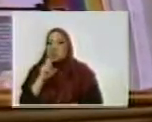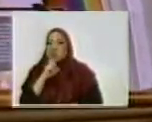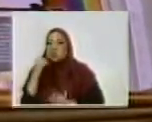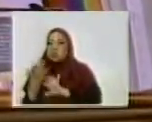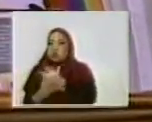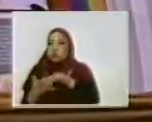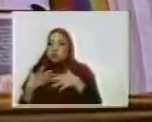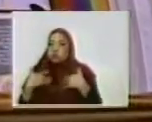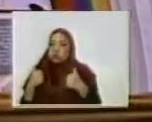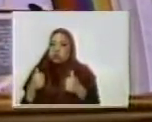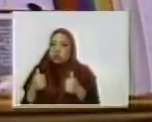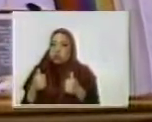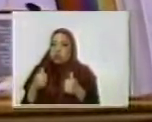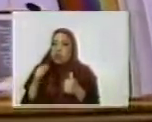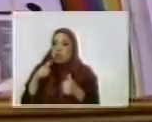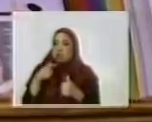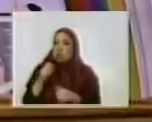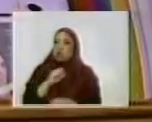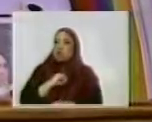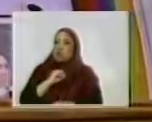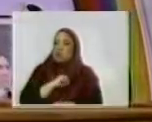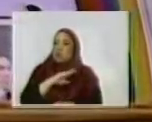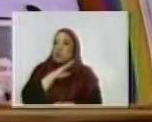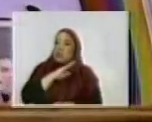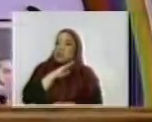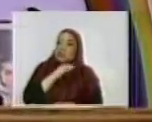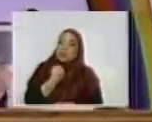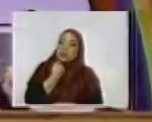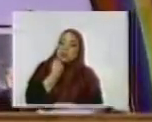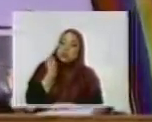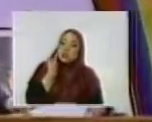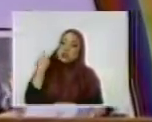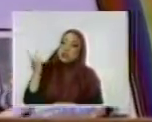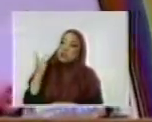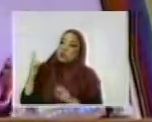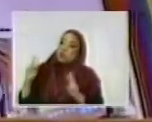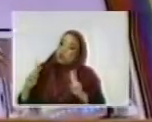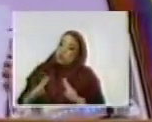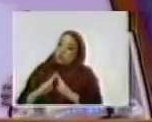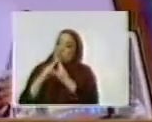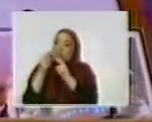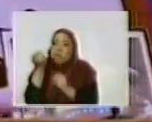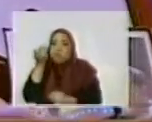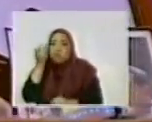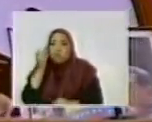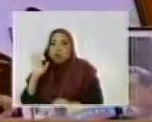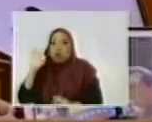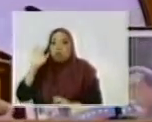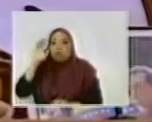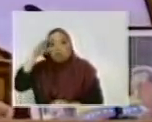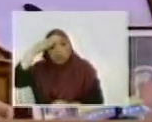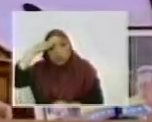salud, y yo también andaba arillándome, y los conseguimos por casualidad,